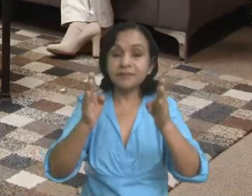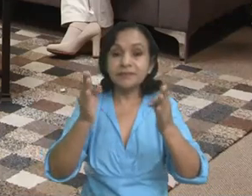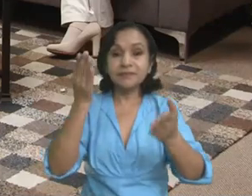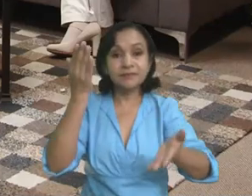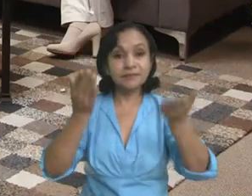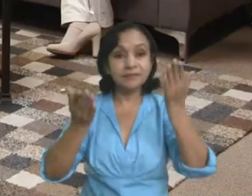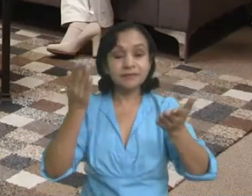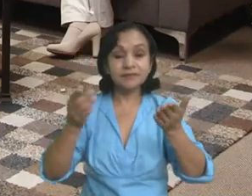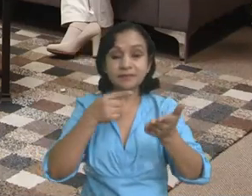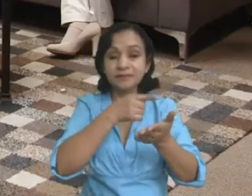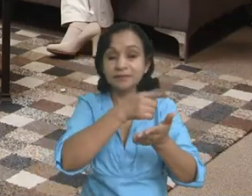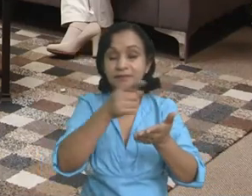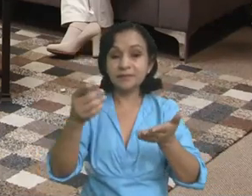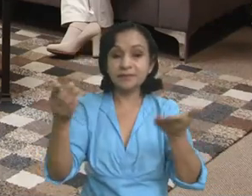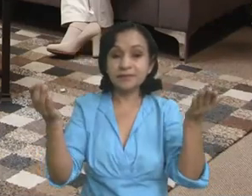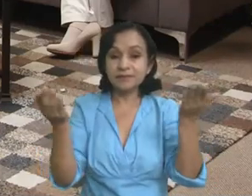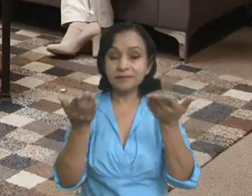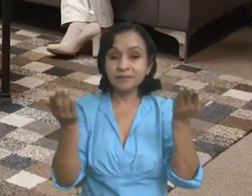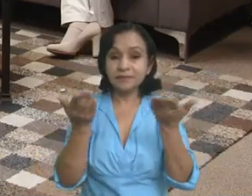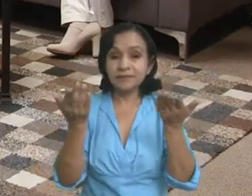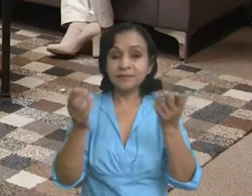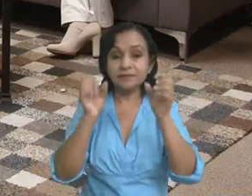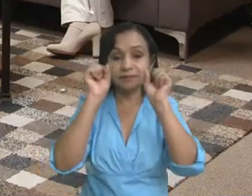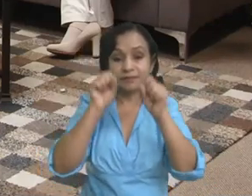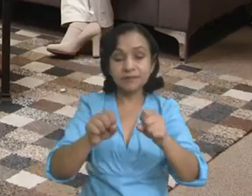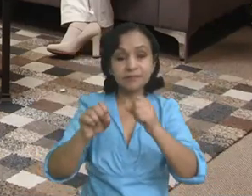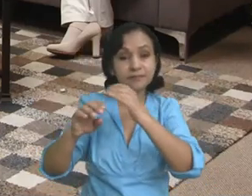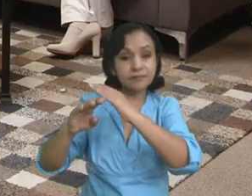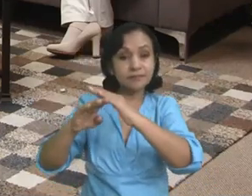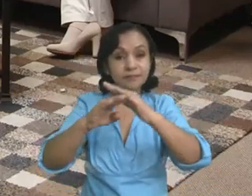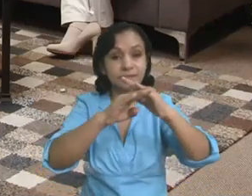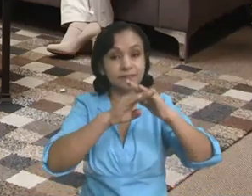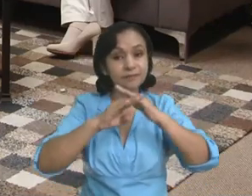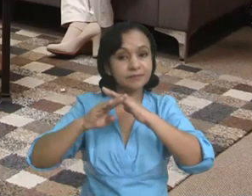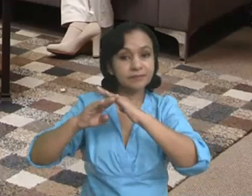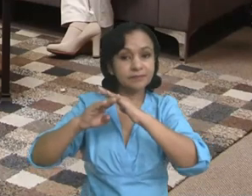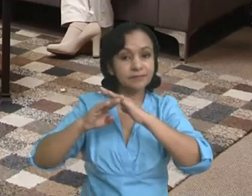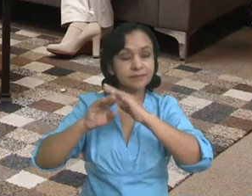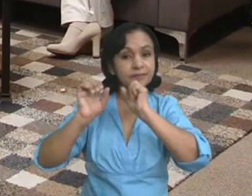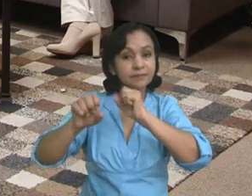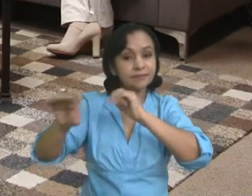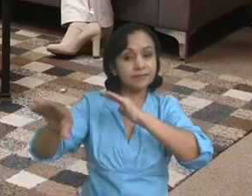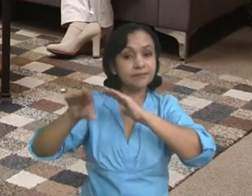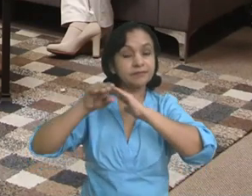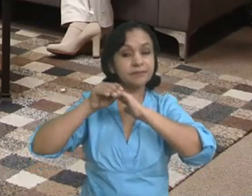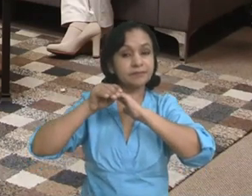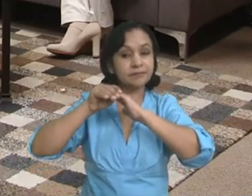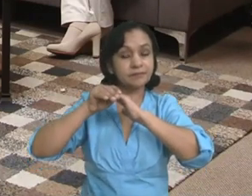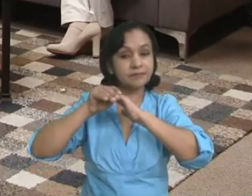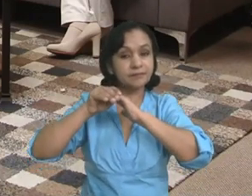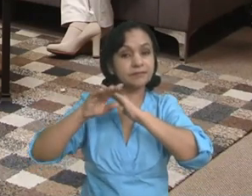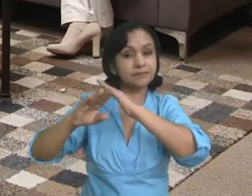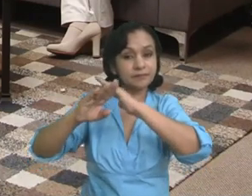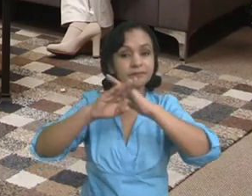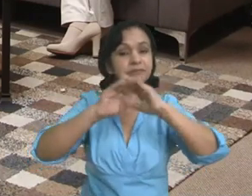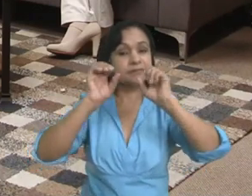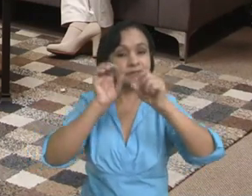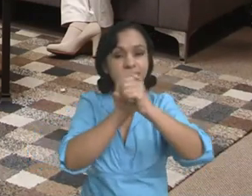si estos compuestos que estamos estudiando con capacidad antiviral, bueno, podrían también tener capacidad antiviral ante este